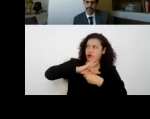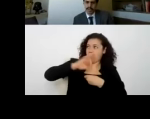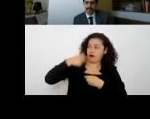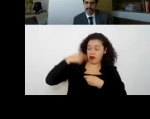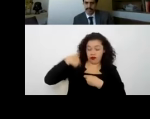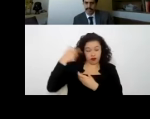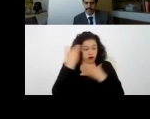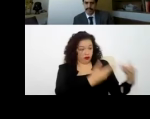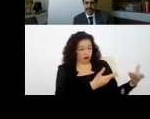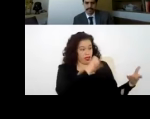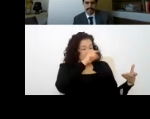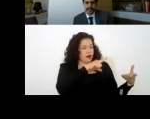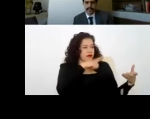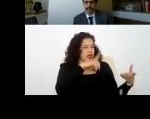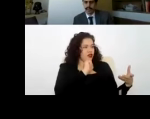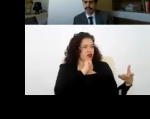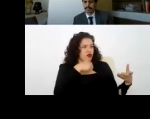ahí ustedes